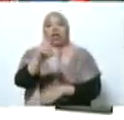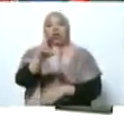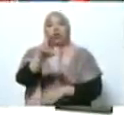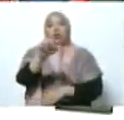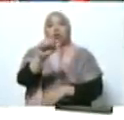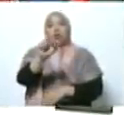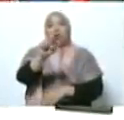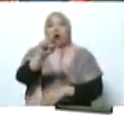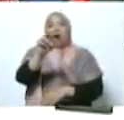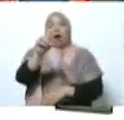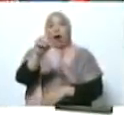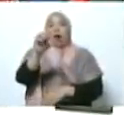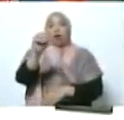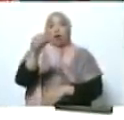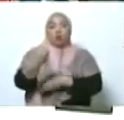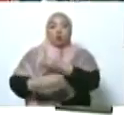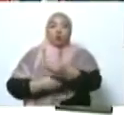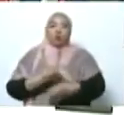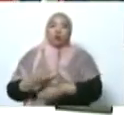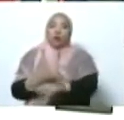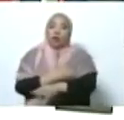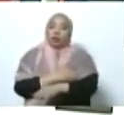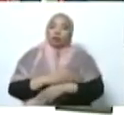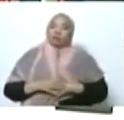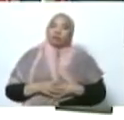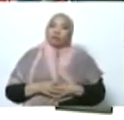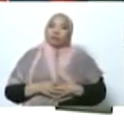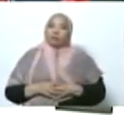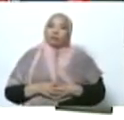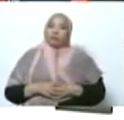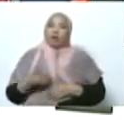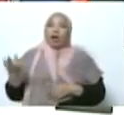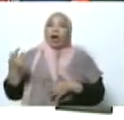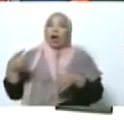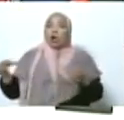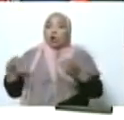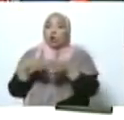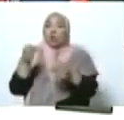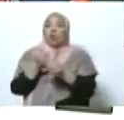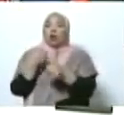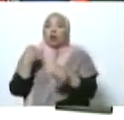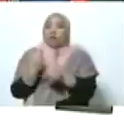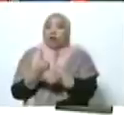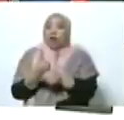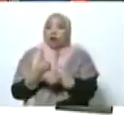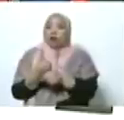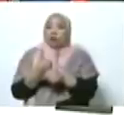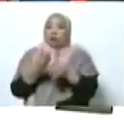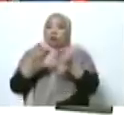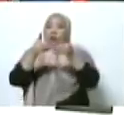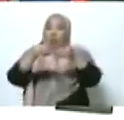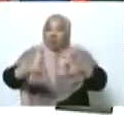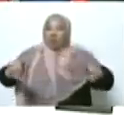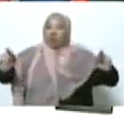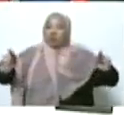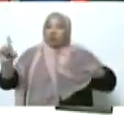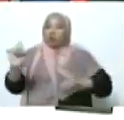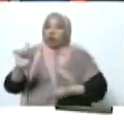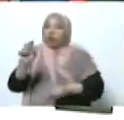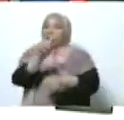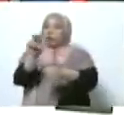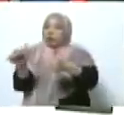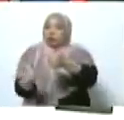de crear direcciones de trabajo, pero al final, en verdad, todas las vicepresidencias que hasta